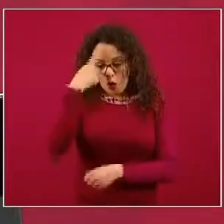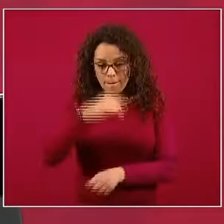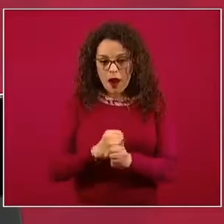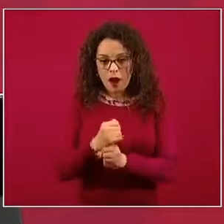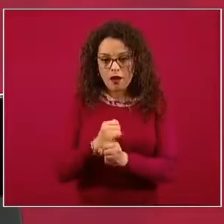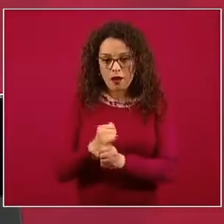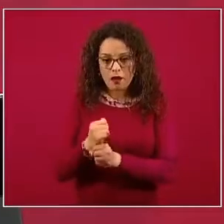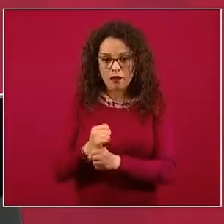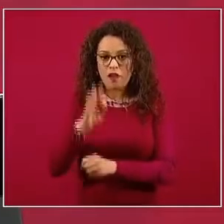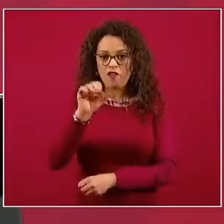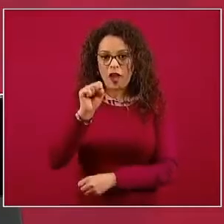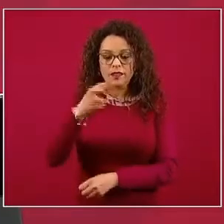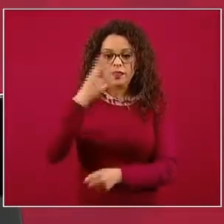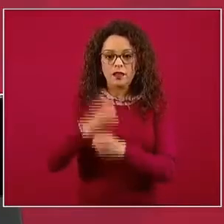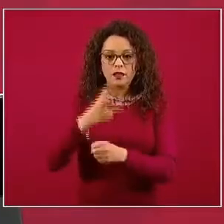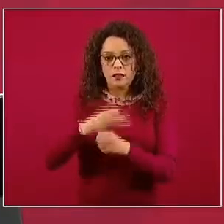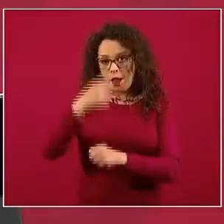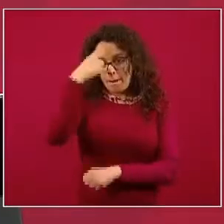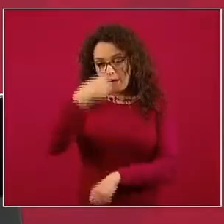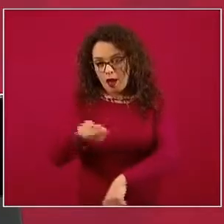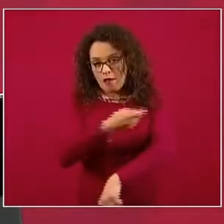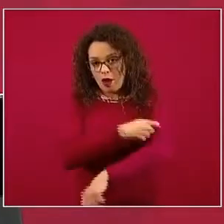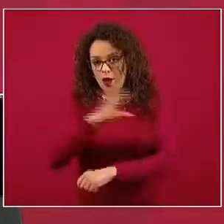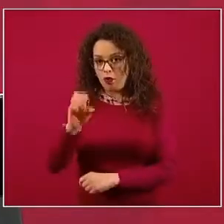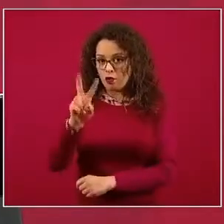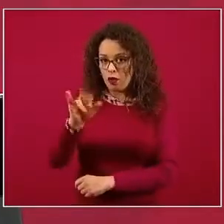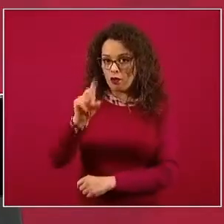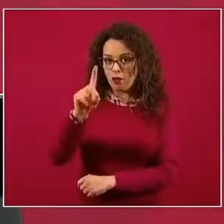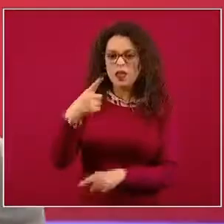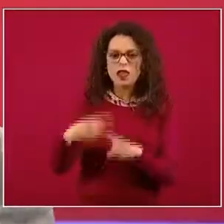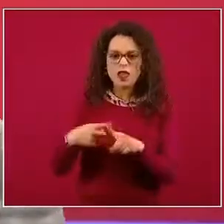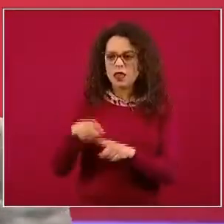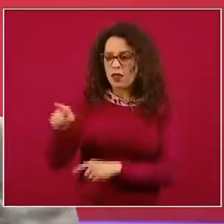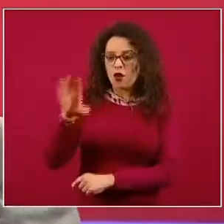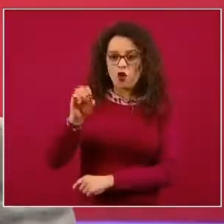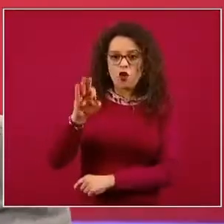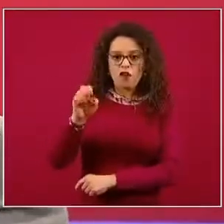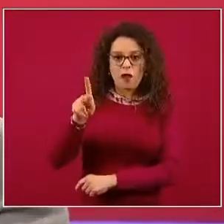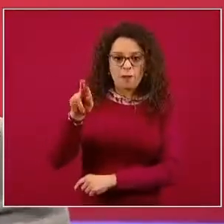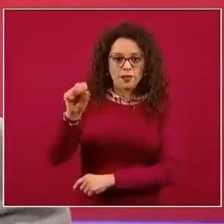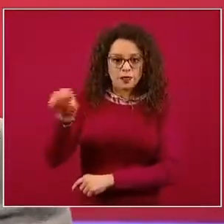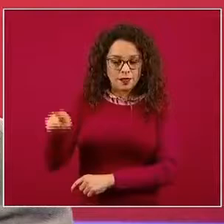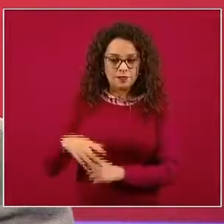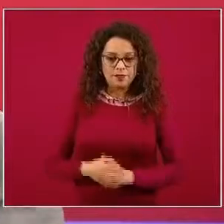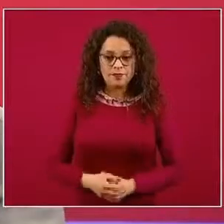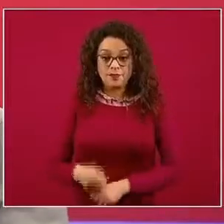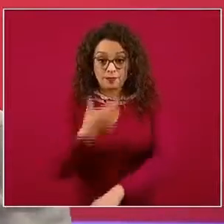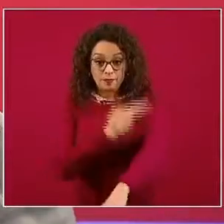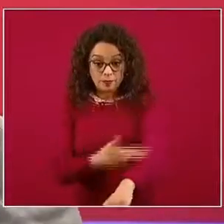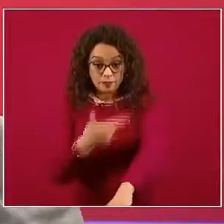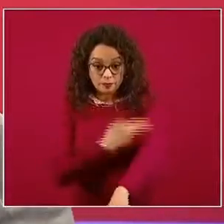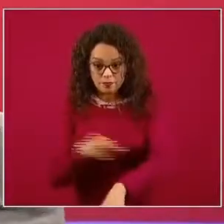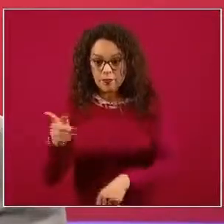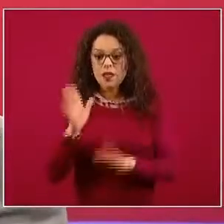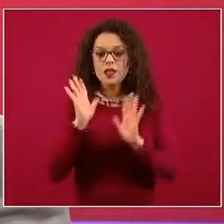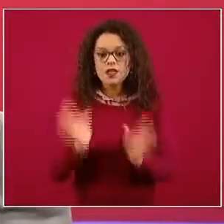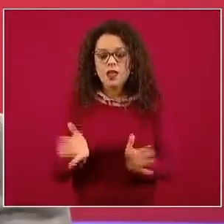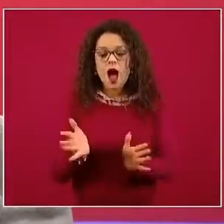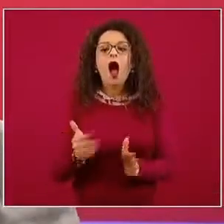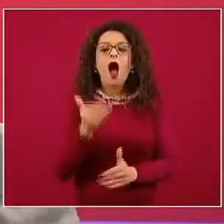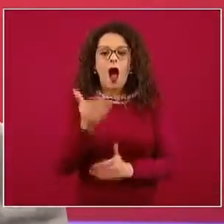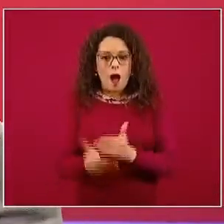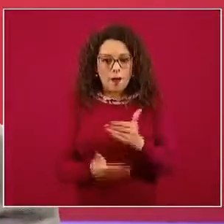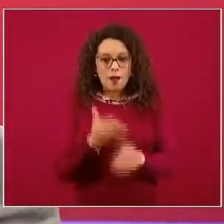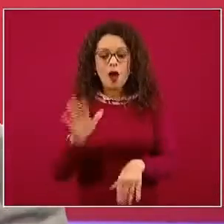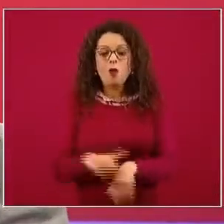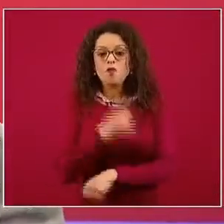ensayo clínico fase 3 para la vacuna COVID a COFEPRIS. El trámite en COFEPRIS ya estaba muy avanzado porque